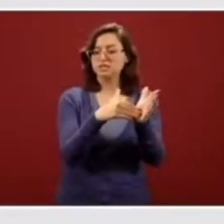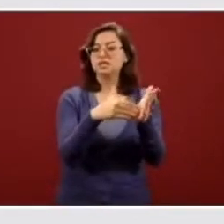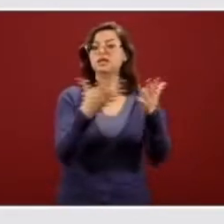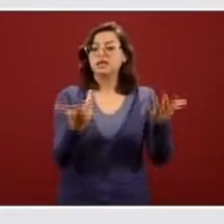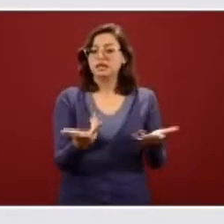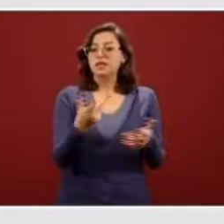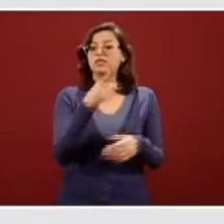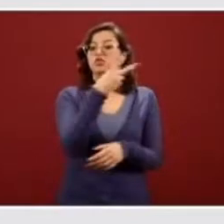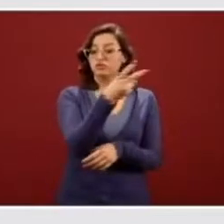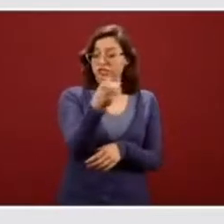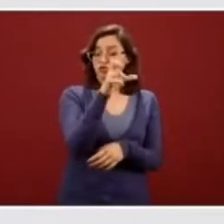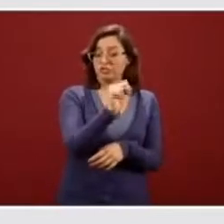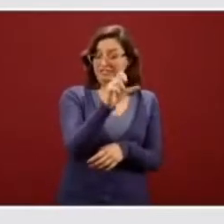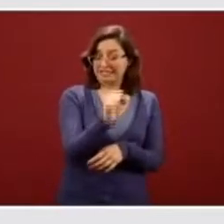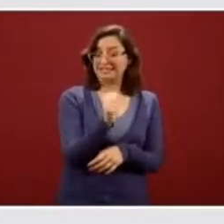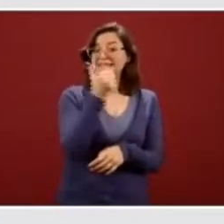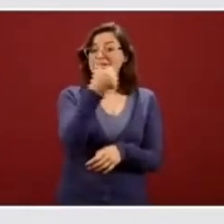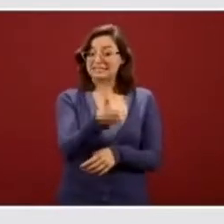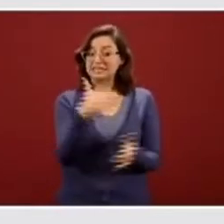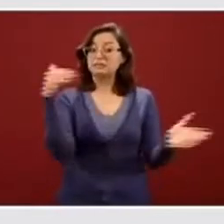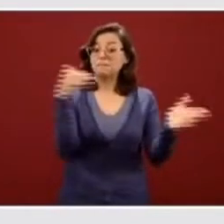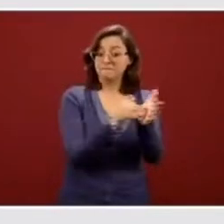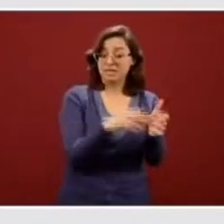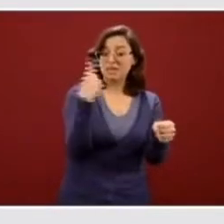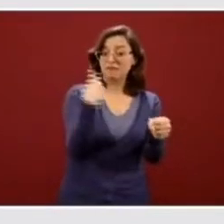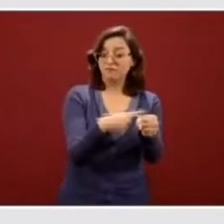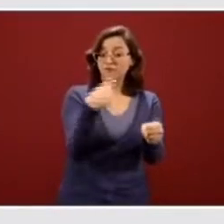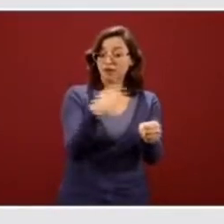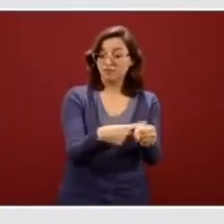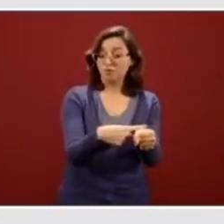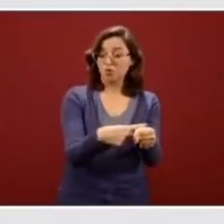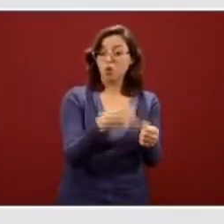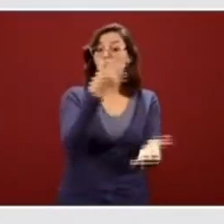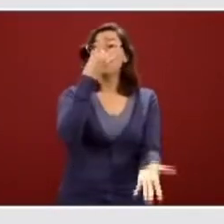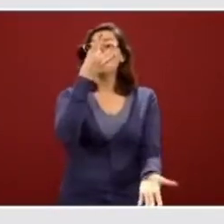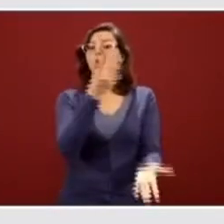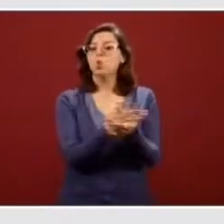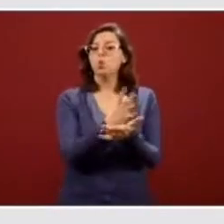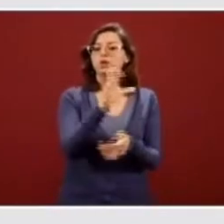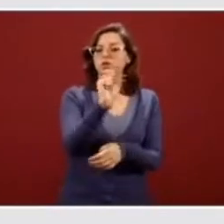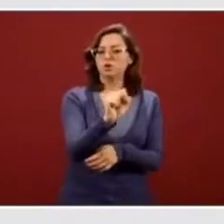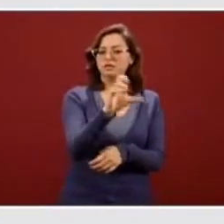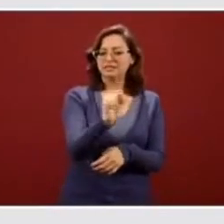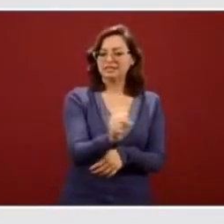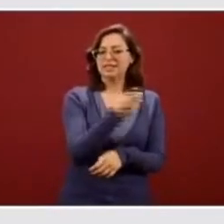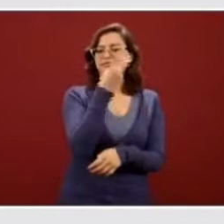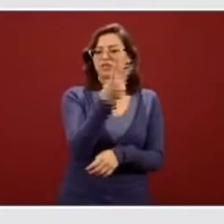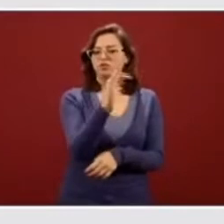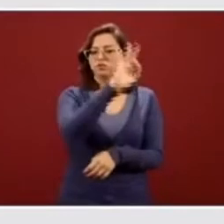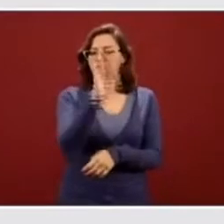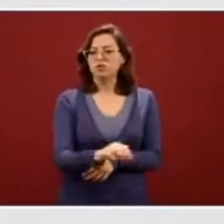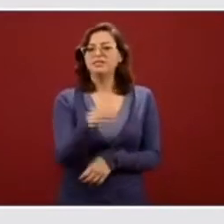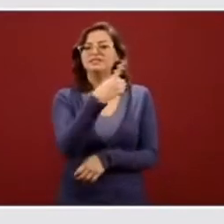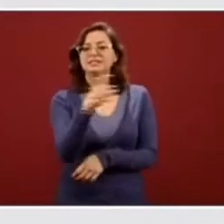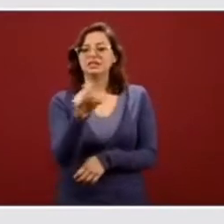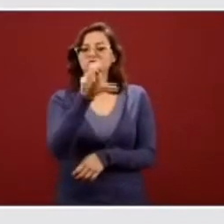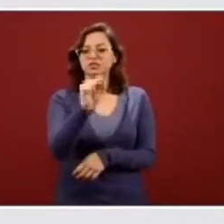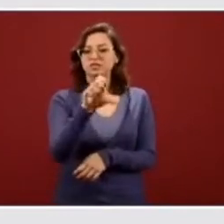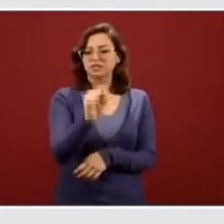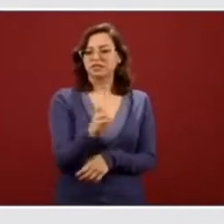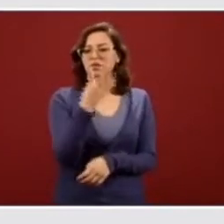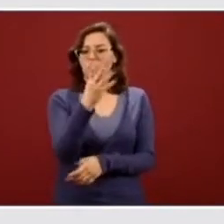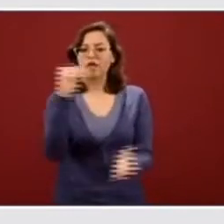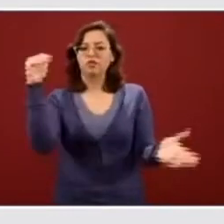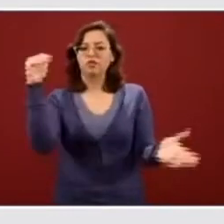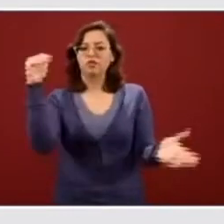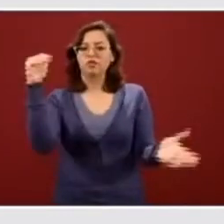esos 266,000, solamente el 62%, estaríamos hablando de 164,000, o sea,